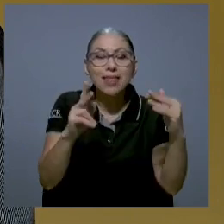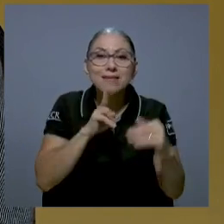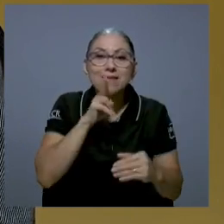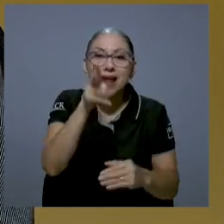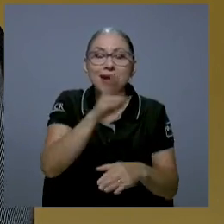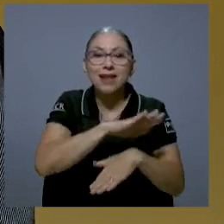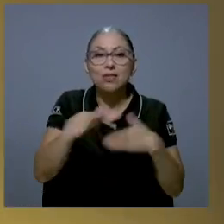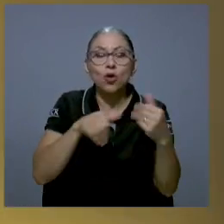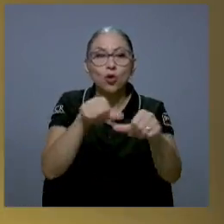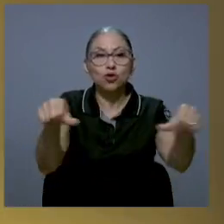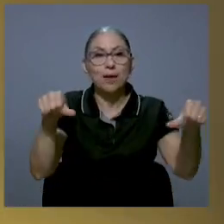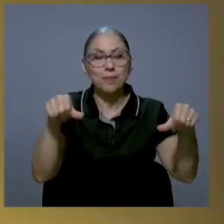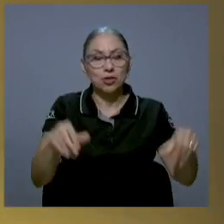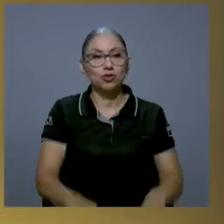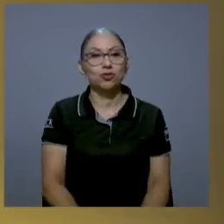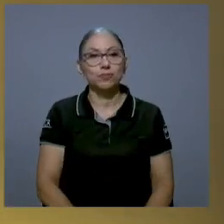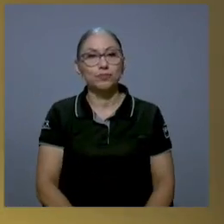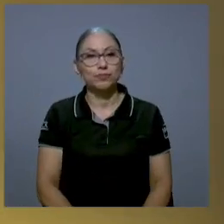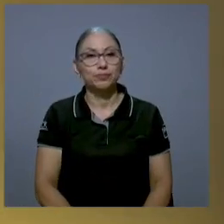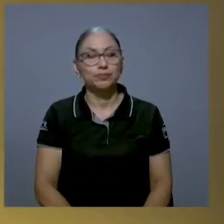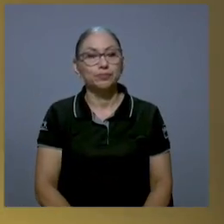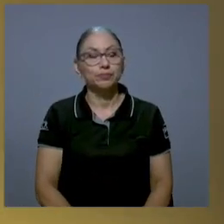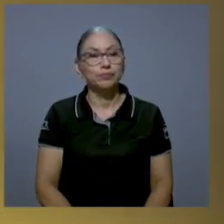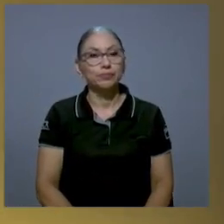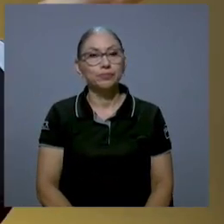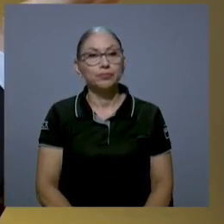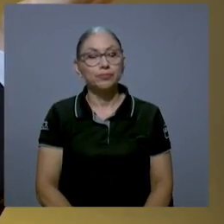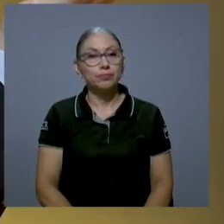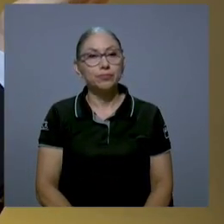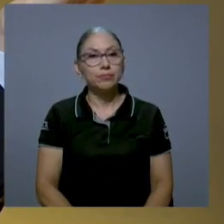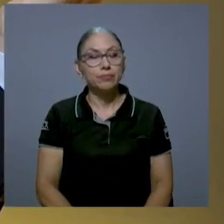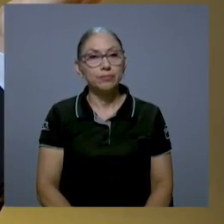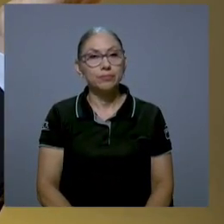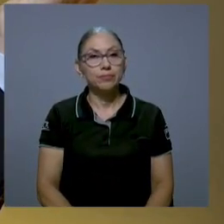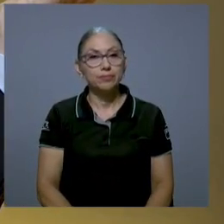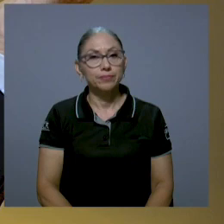ámbitos. Don Rubén,